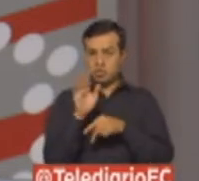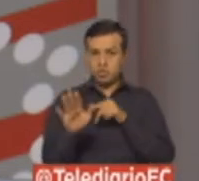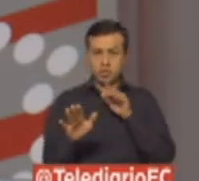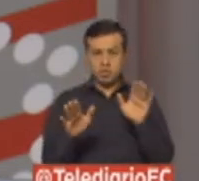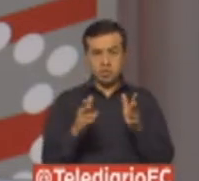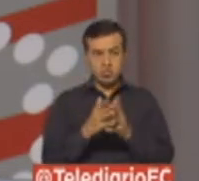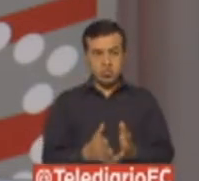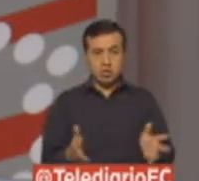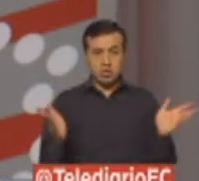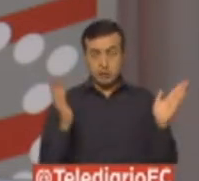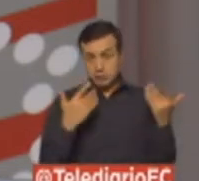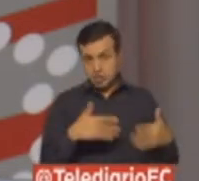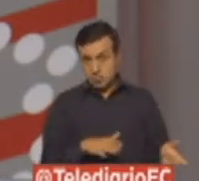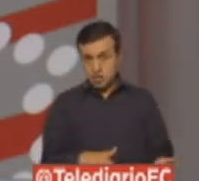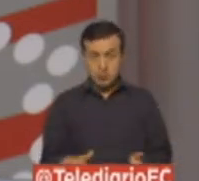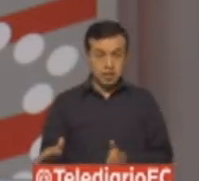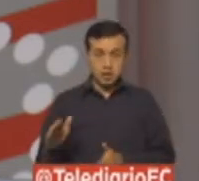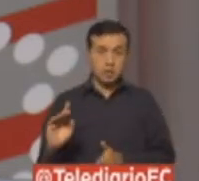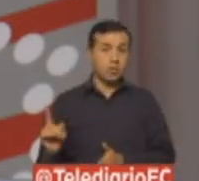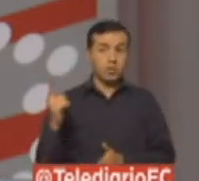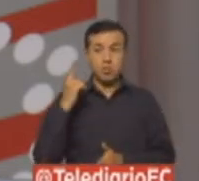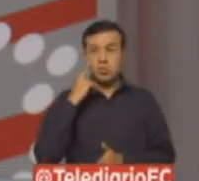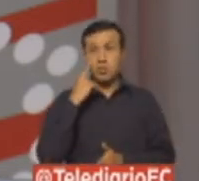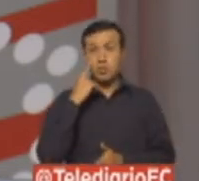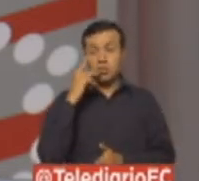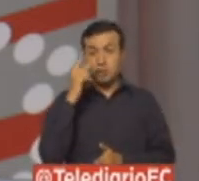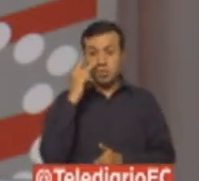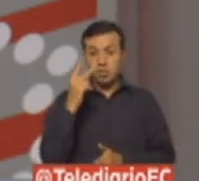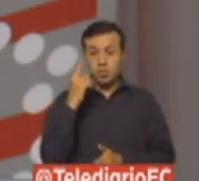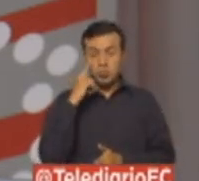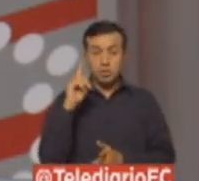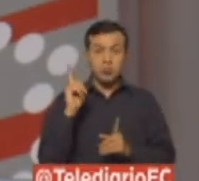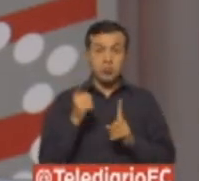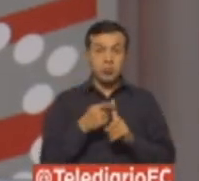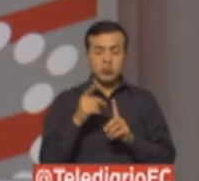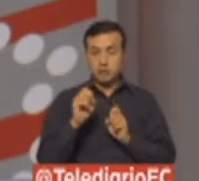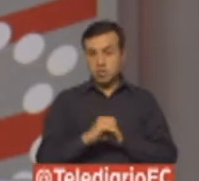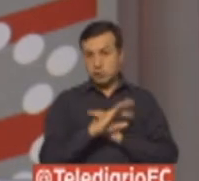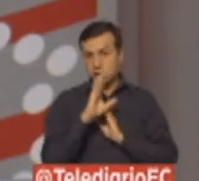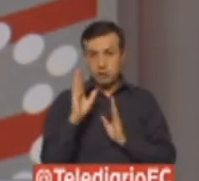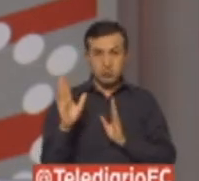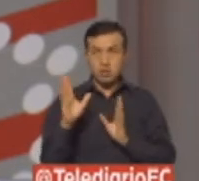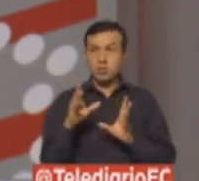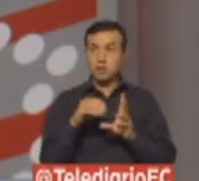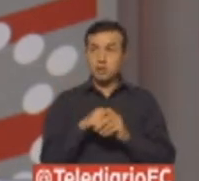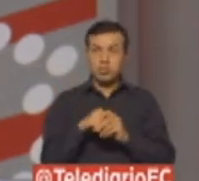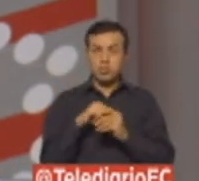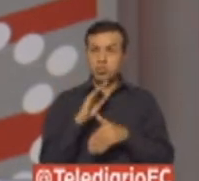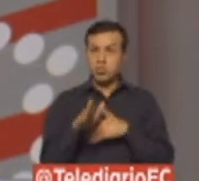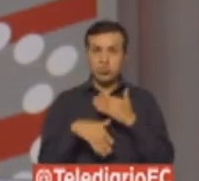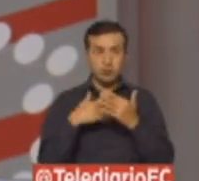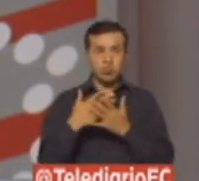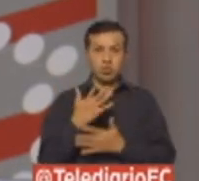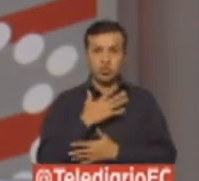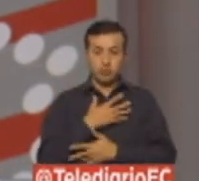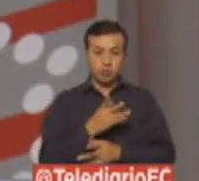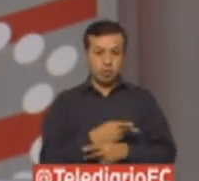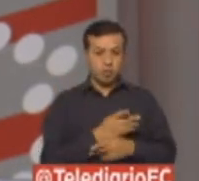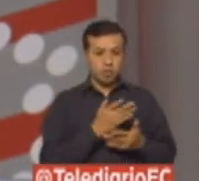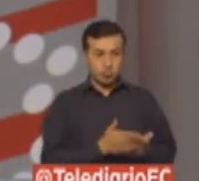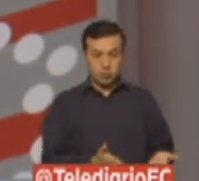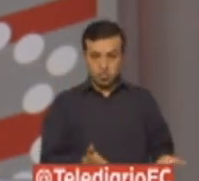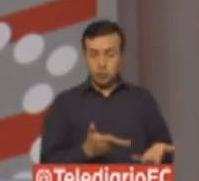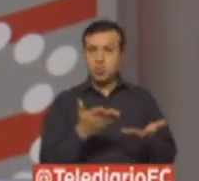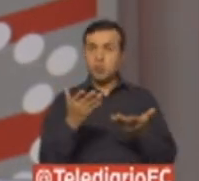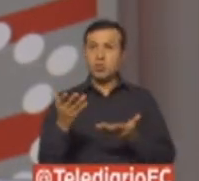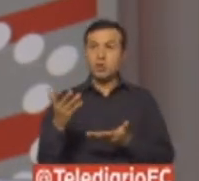bienes no solamente se fija el principio es clarísimo de la cuna a la cuna es decir yo produzco algo pero